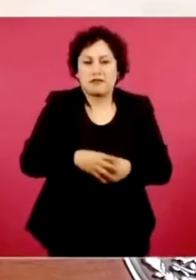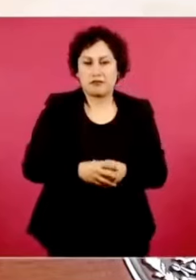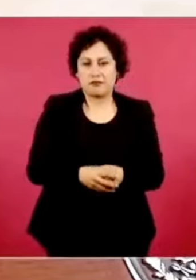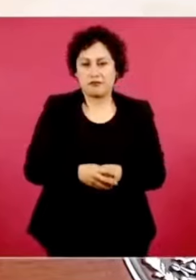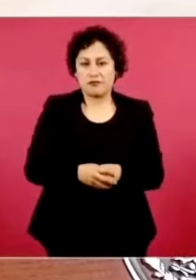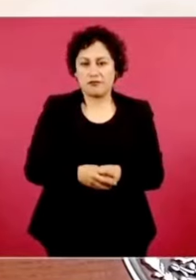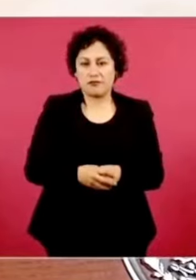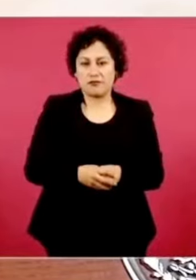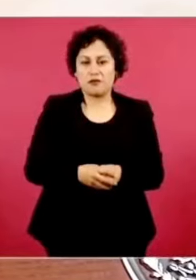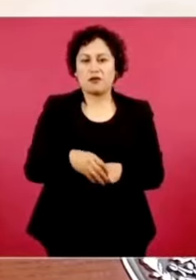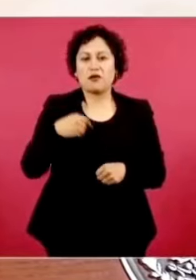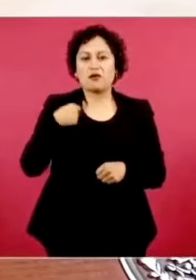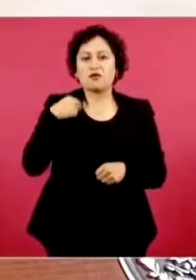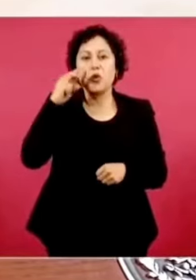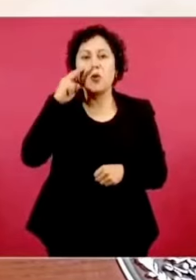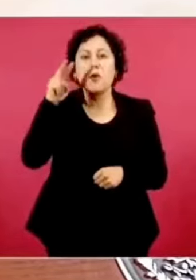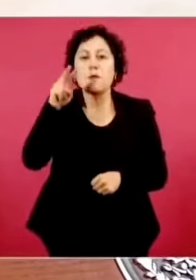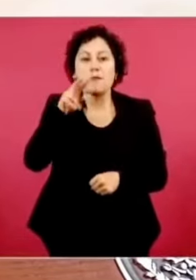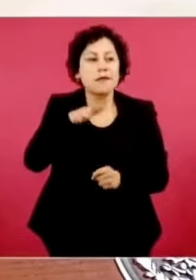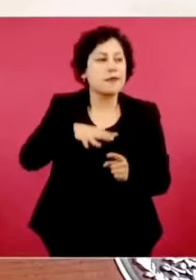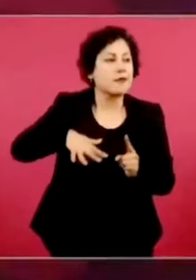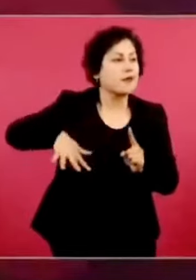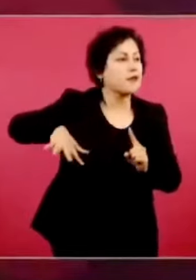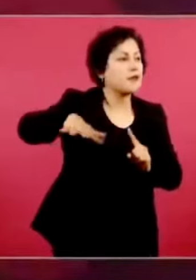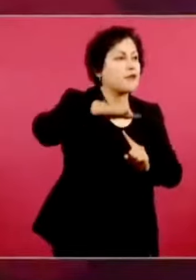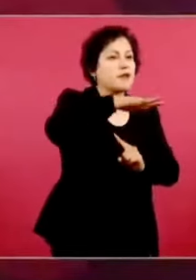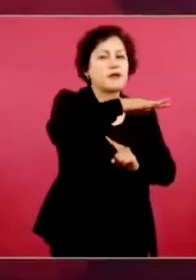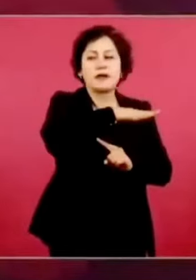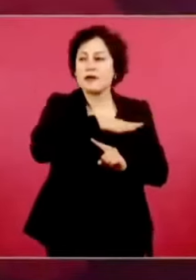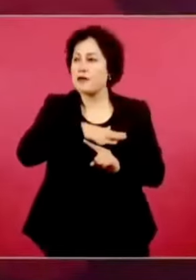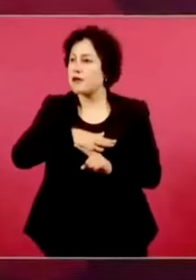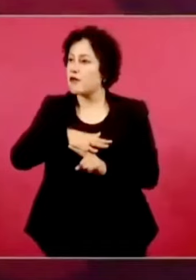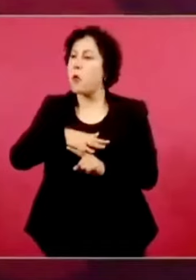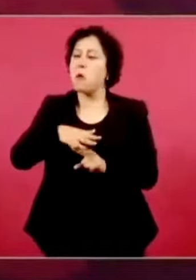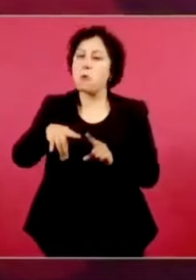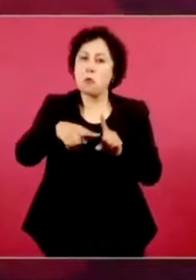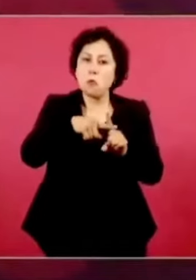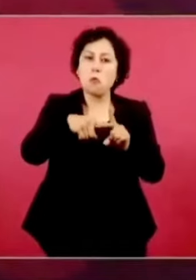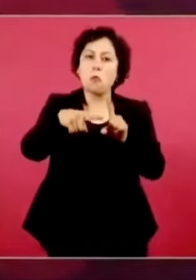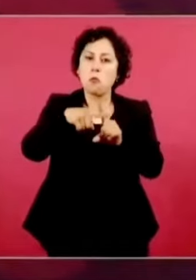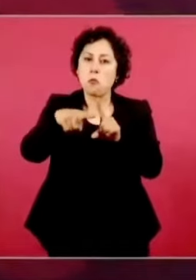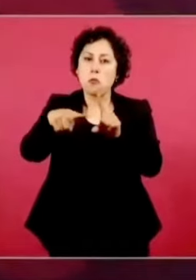veo que hay circunstancias muy favorables,